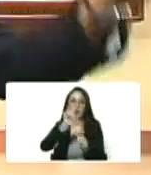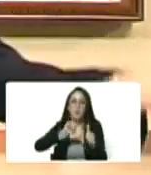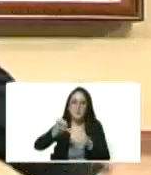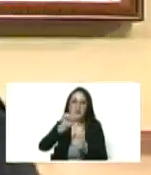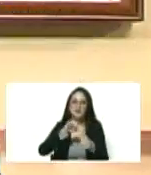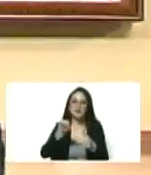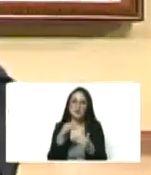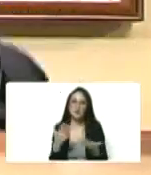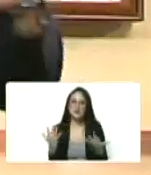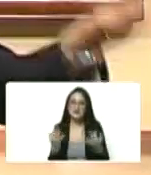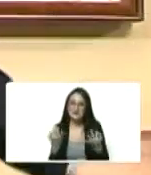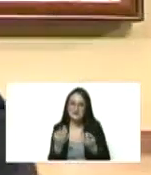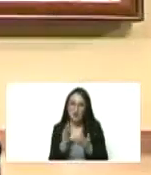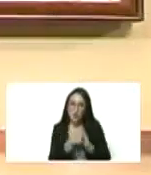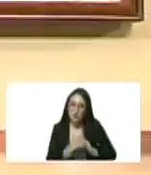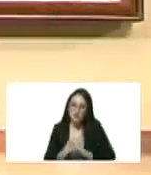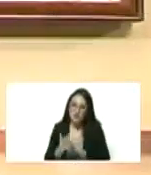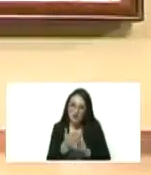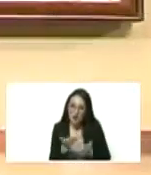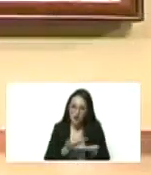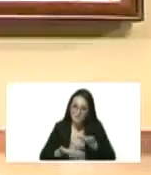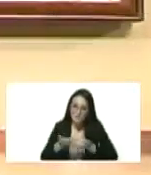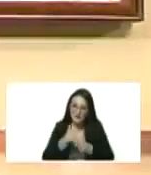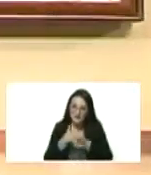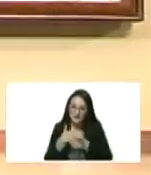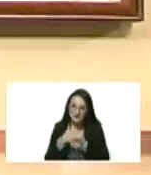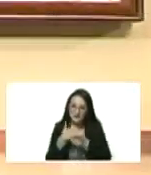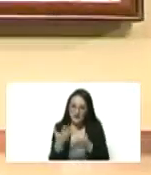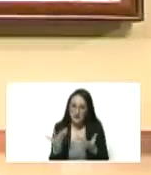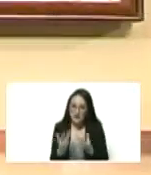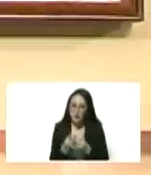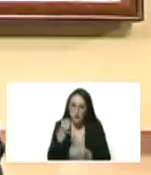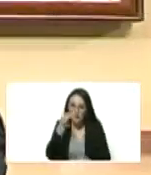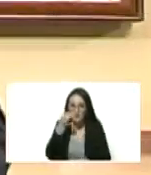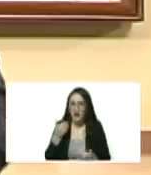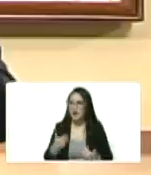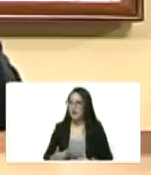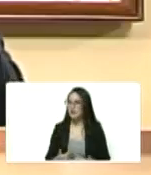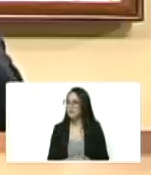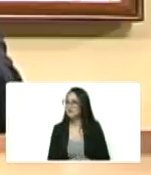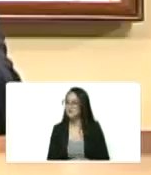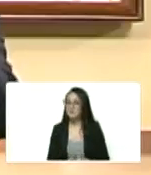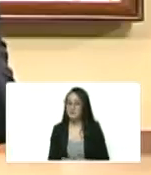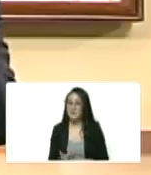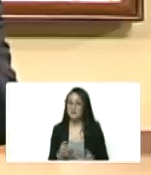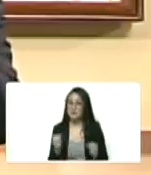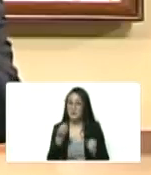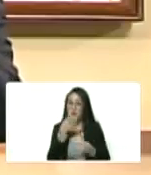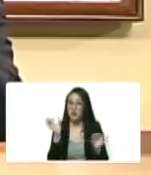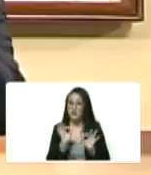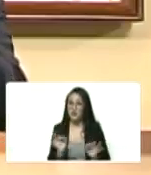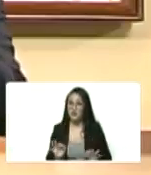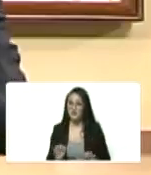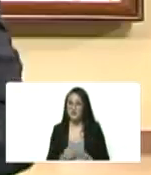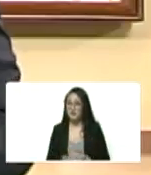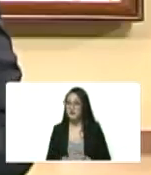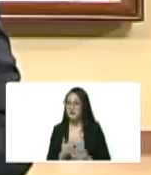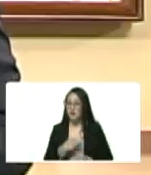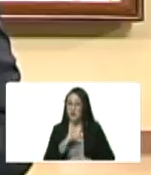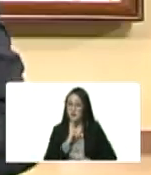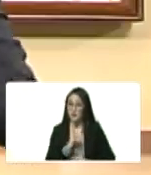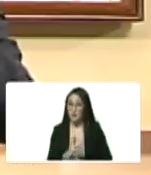brillo común, de comunidad compartida como humanidad? Y en buena medida, yo